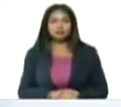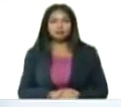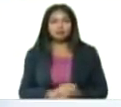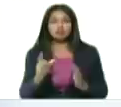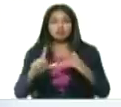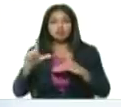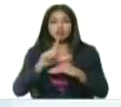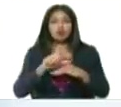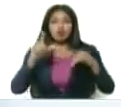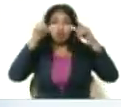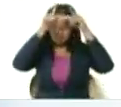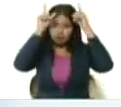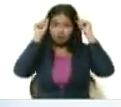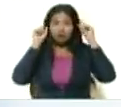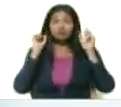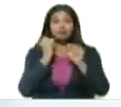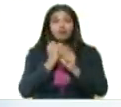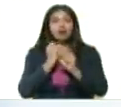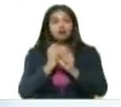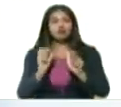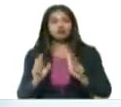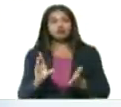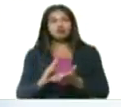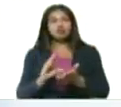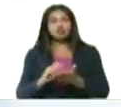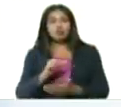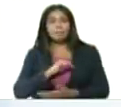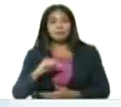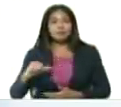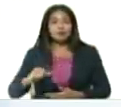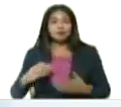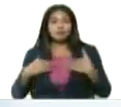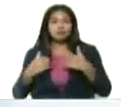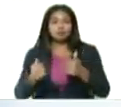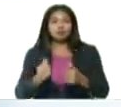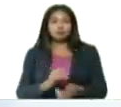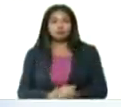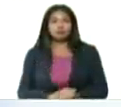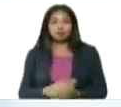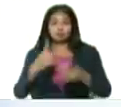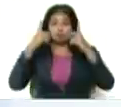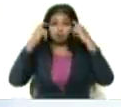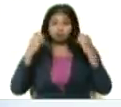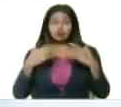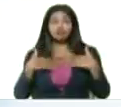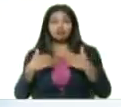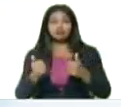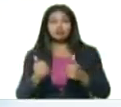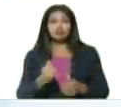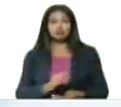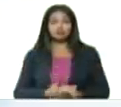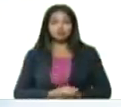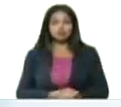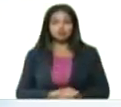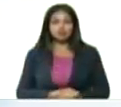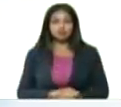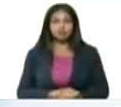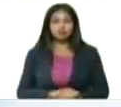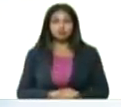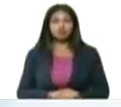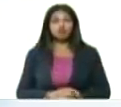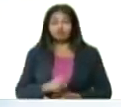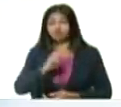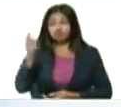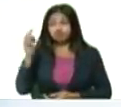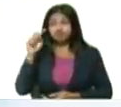licenciado en enfermería, trabajador de un centro privado, un profesional de la salud, para que ustedes